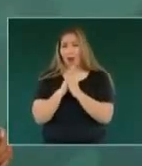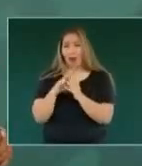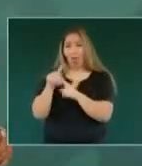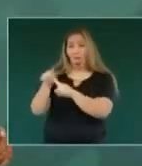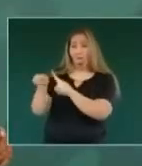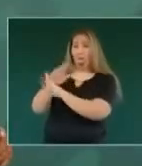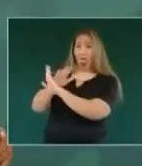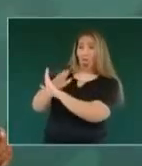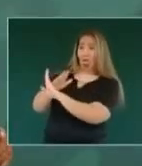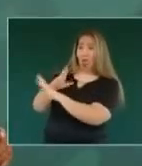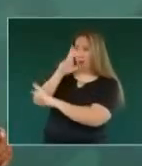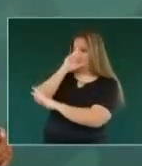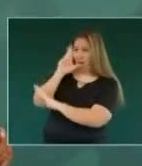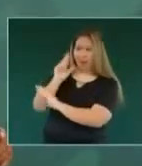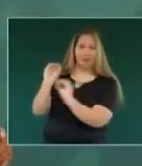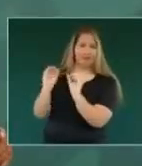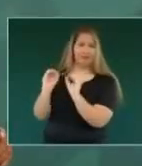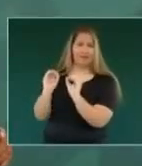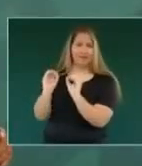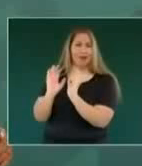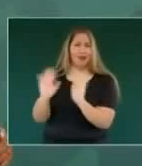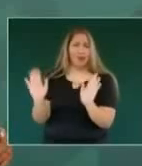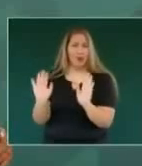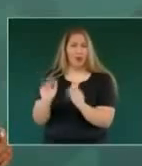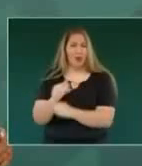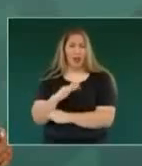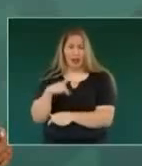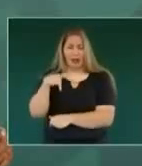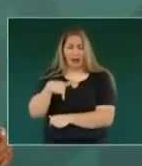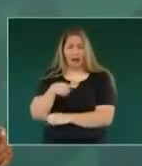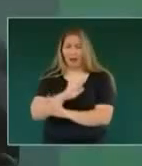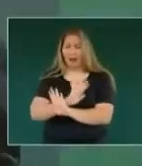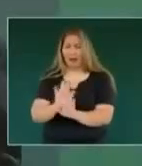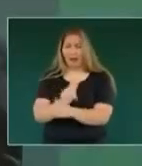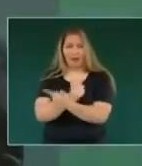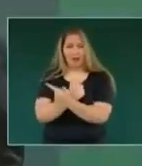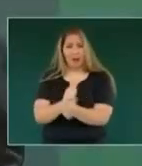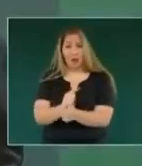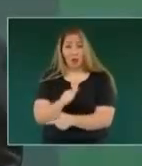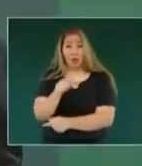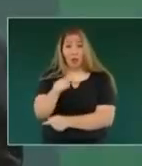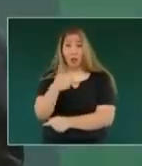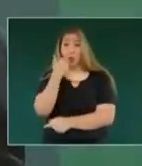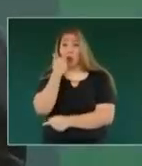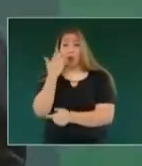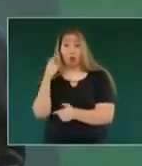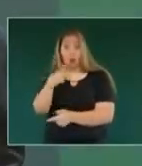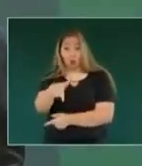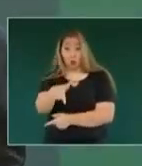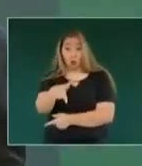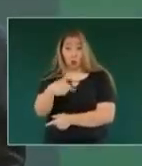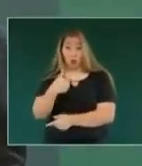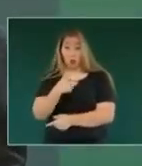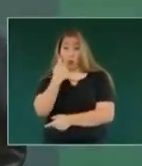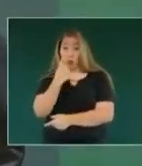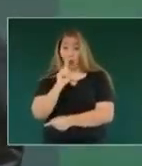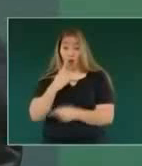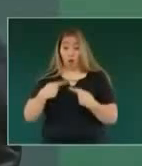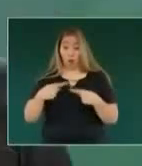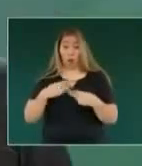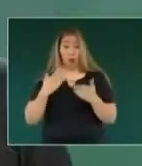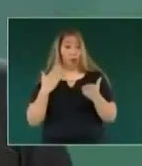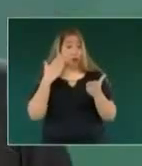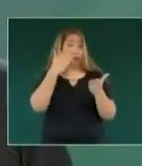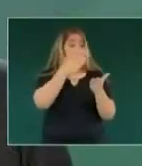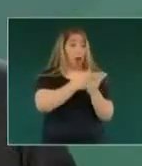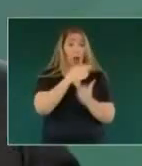eso no sucedió. ¿No? ¿No? ¿Le vas a León? Obvio, también Faisy también, por cierto. Faisy. Claro. ¿Tú naciste en León? Paisano, por supuesto. Ah,